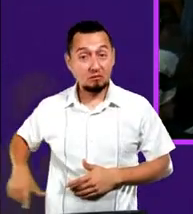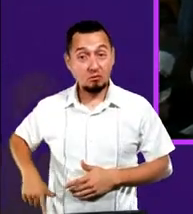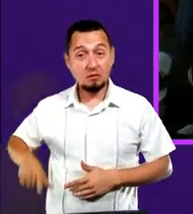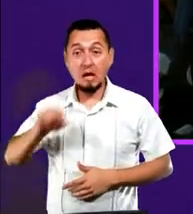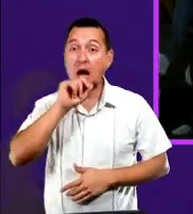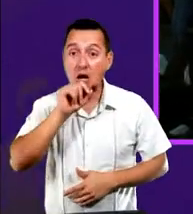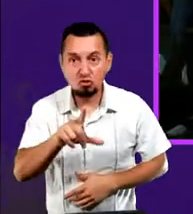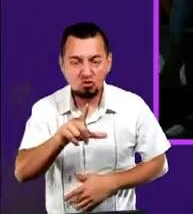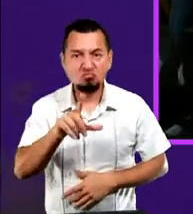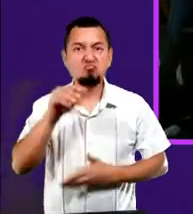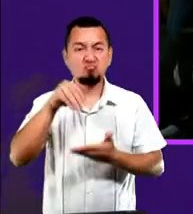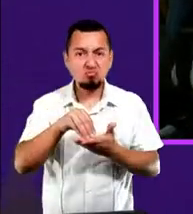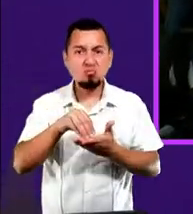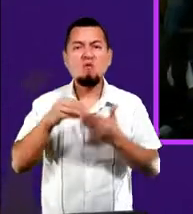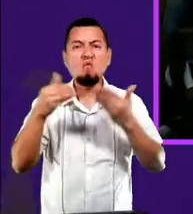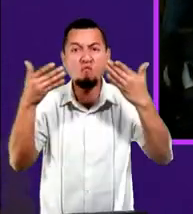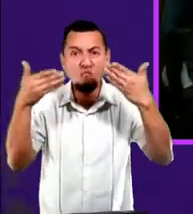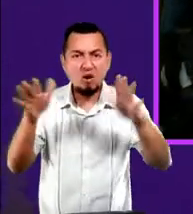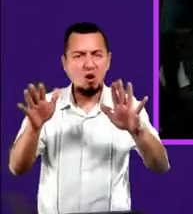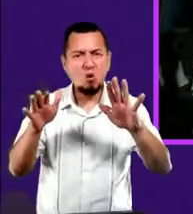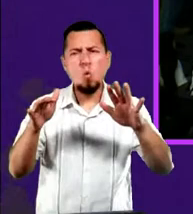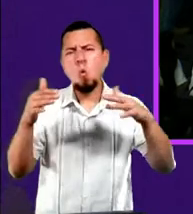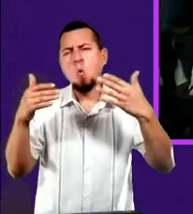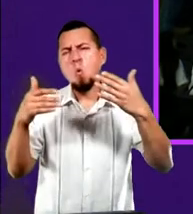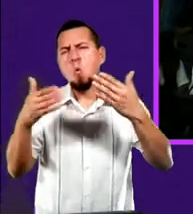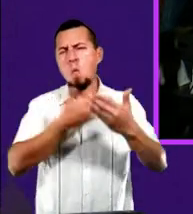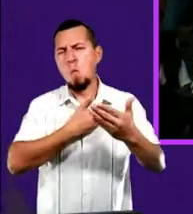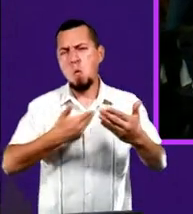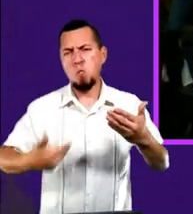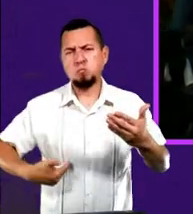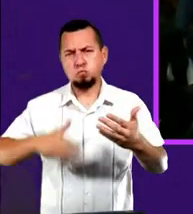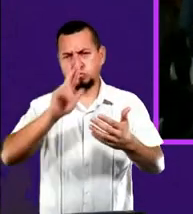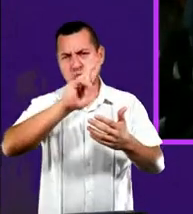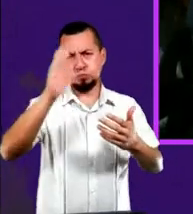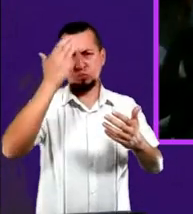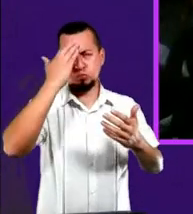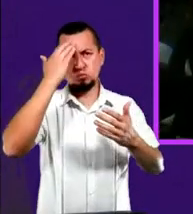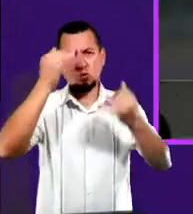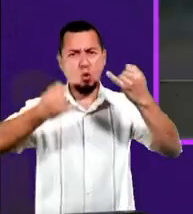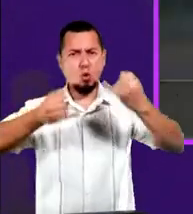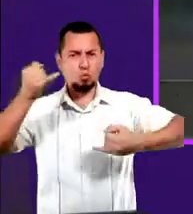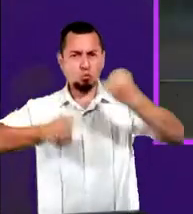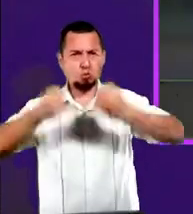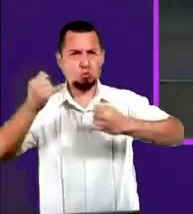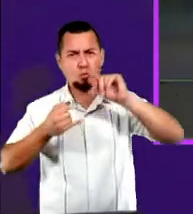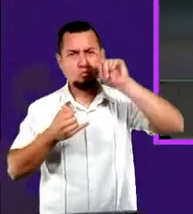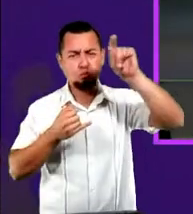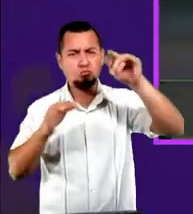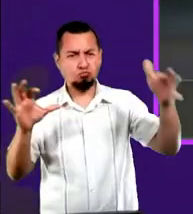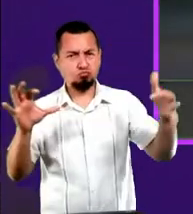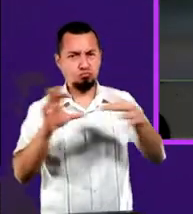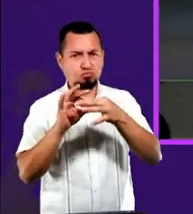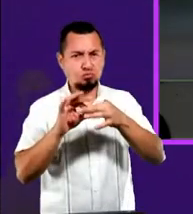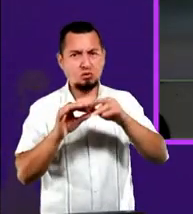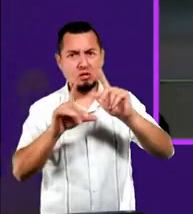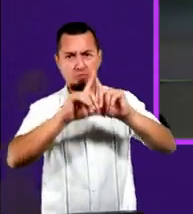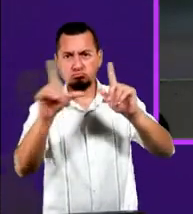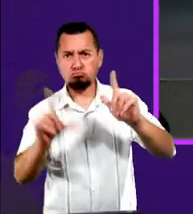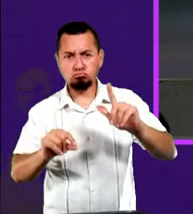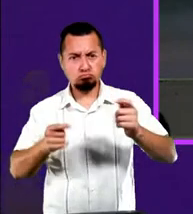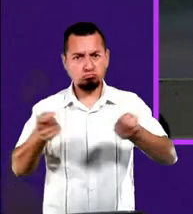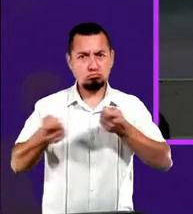destacado presidente de la Suprema Corte de Justicia de la Nación. Él despolitizó a la